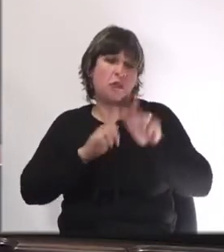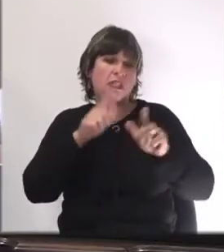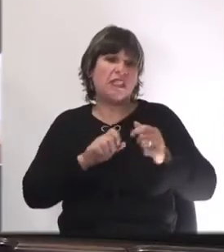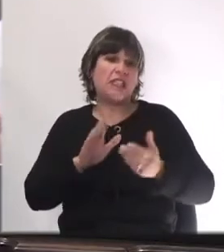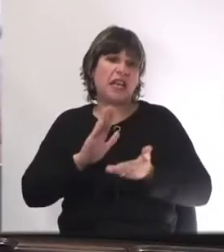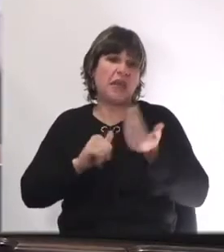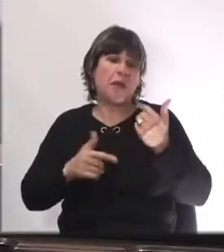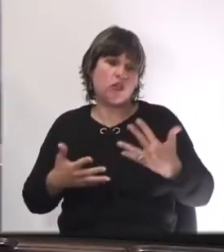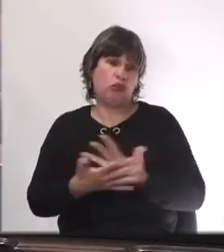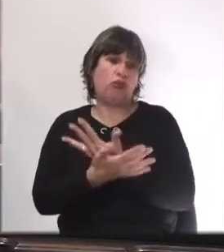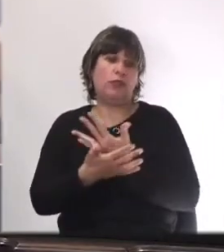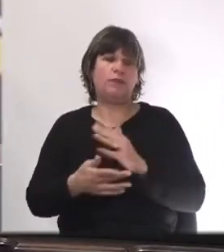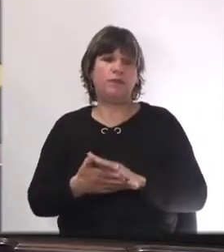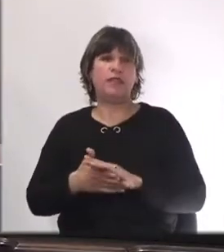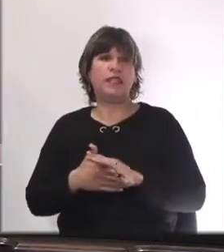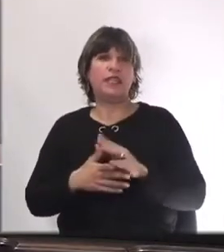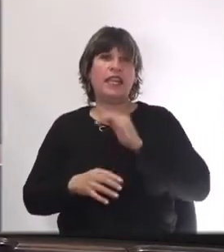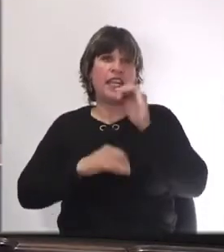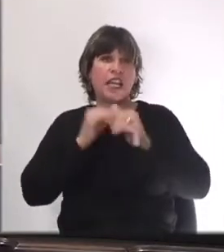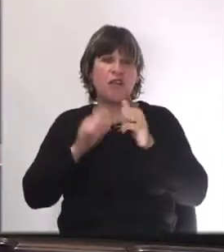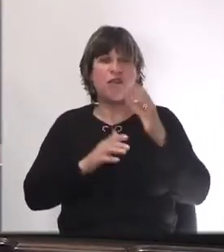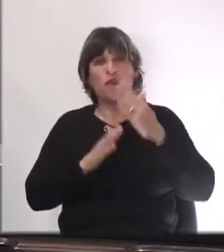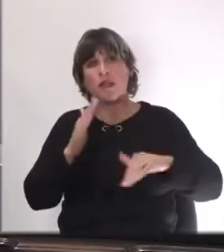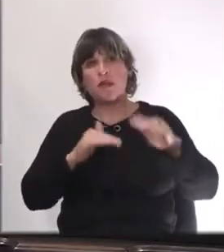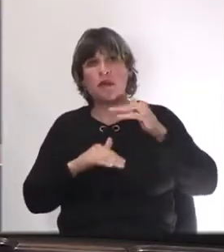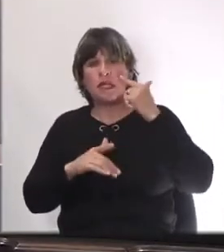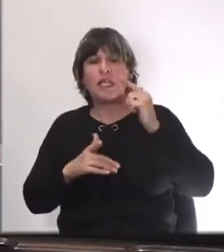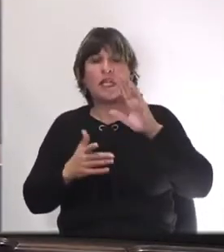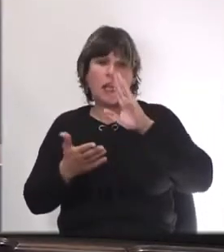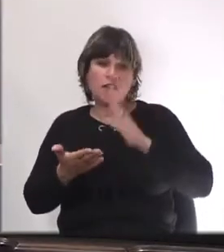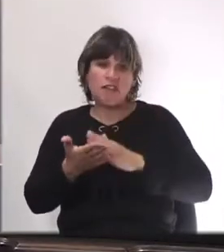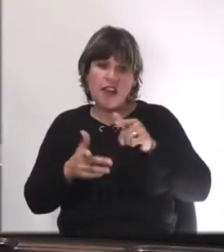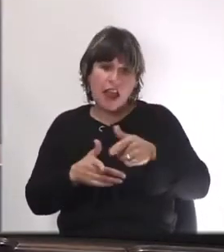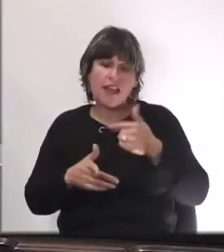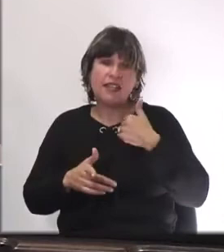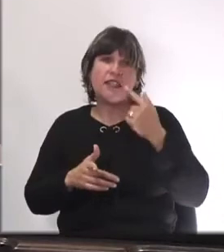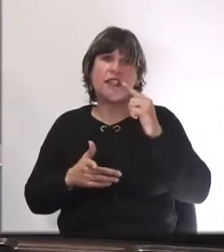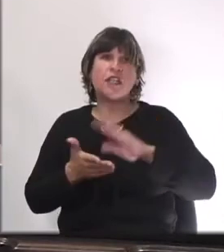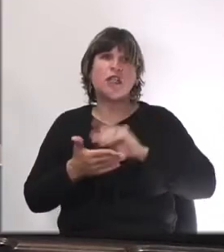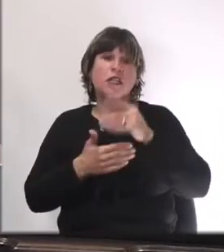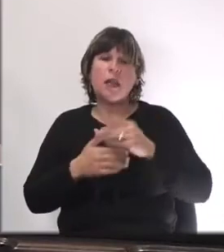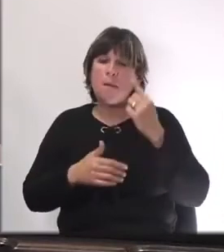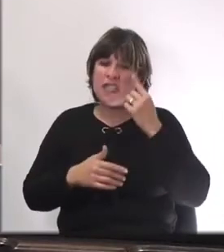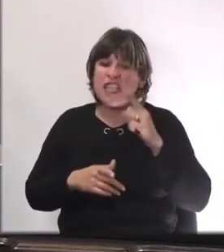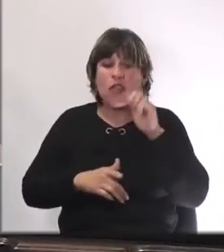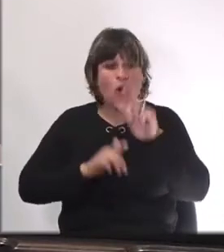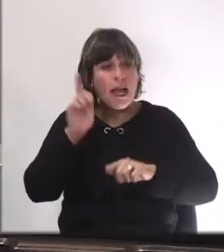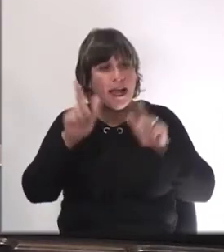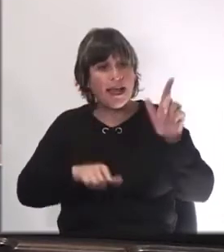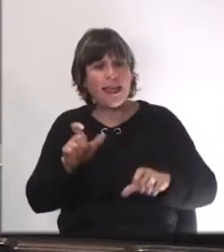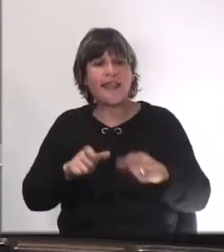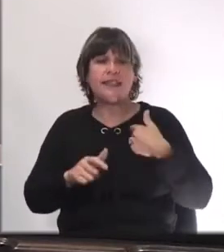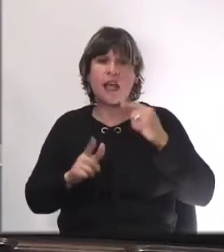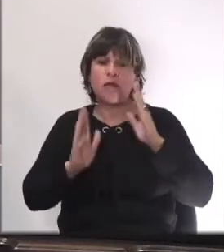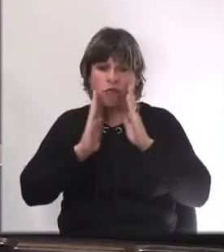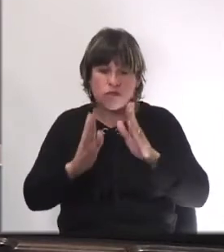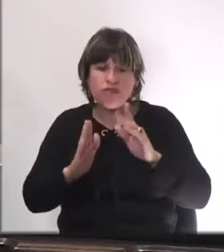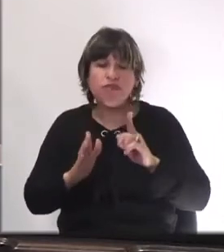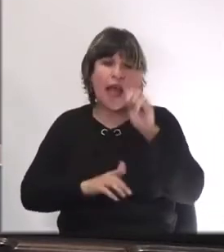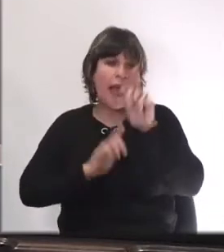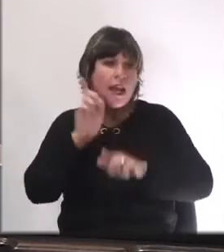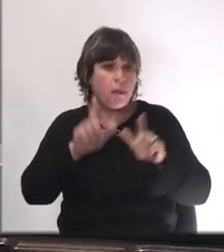El informe de mayoría dice al final, sobre el final, este es un proyecto de ley pensando en la gente, tomando como centro a las